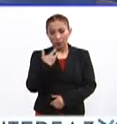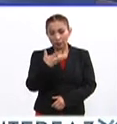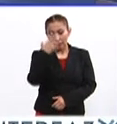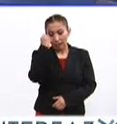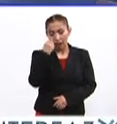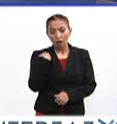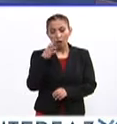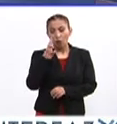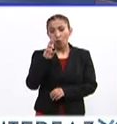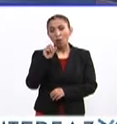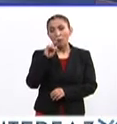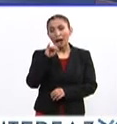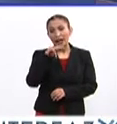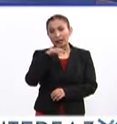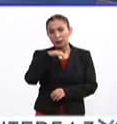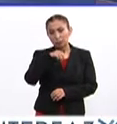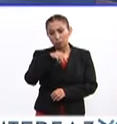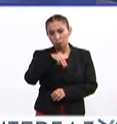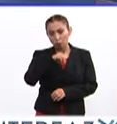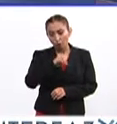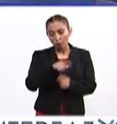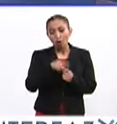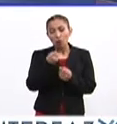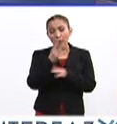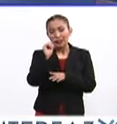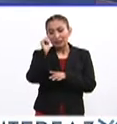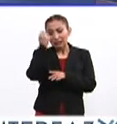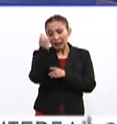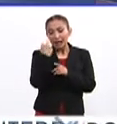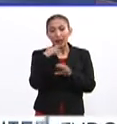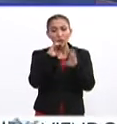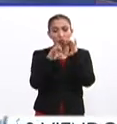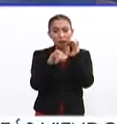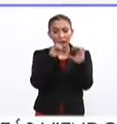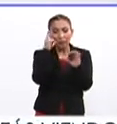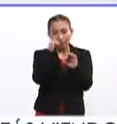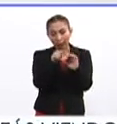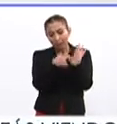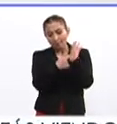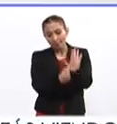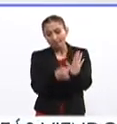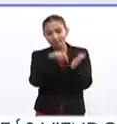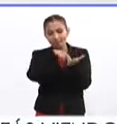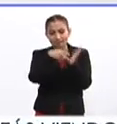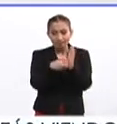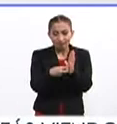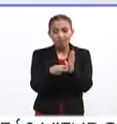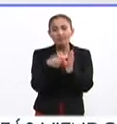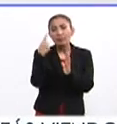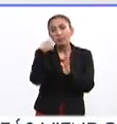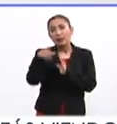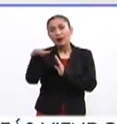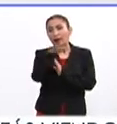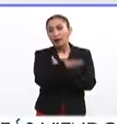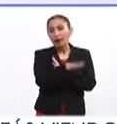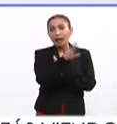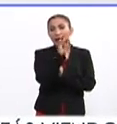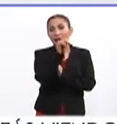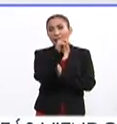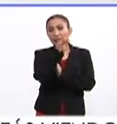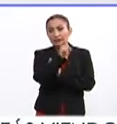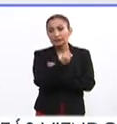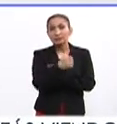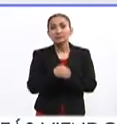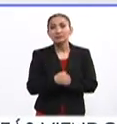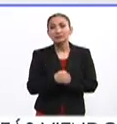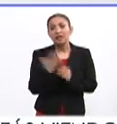Aprendí sobre urbanismo, aprendí sobre nuevas técnicas de comunicación para representar la arquitectura hacia los clientes